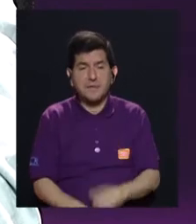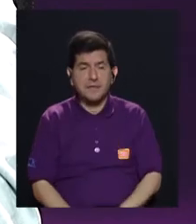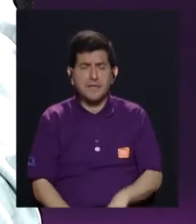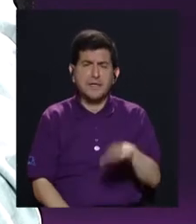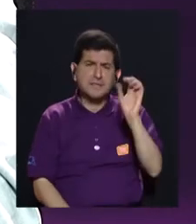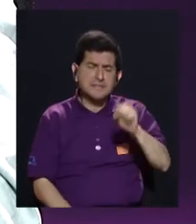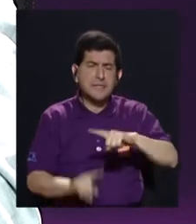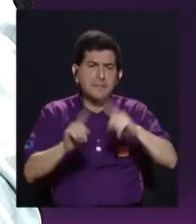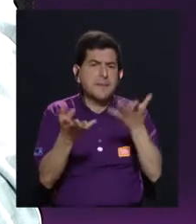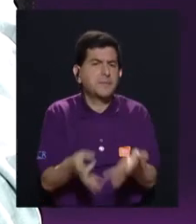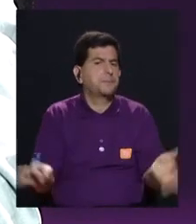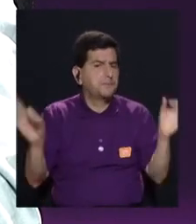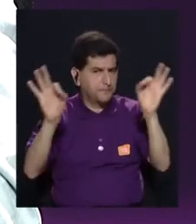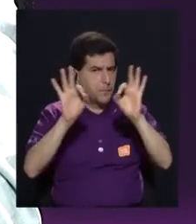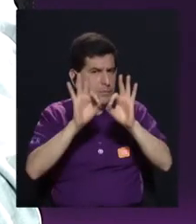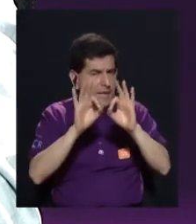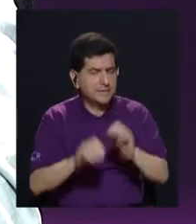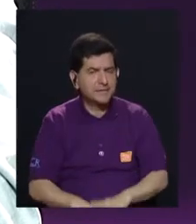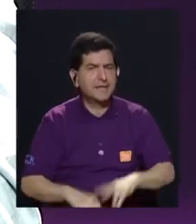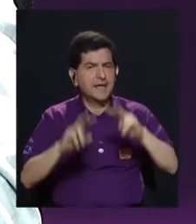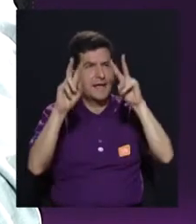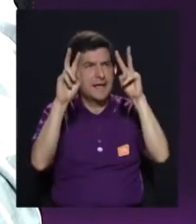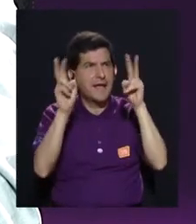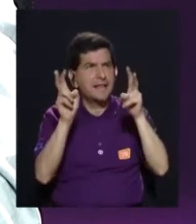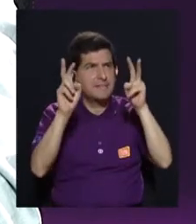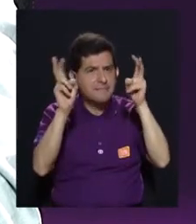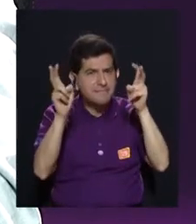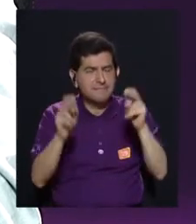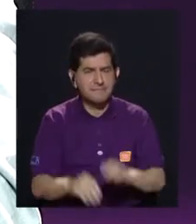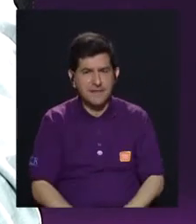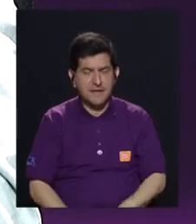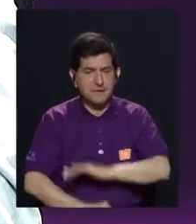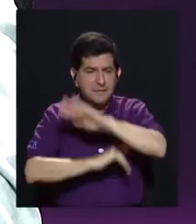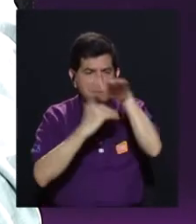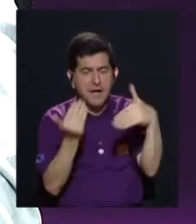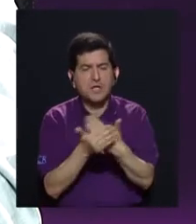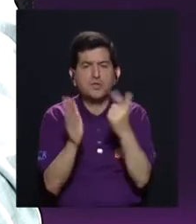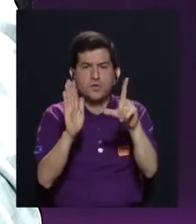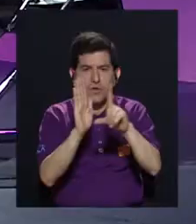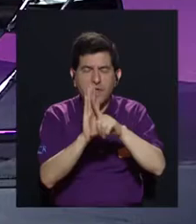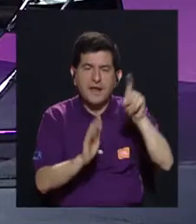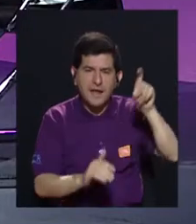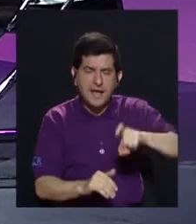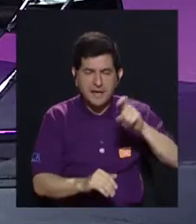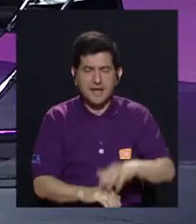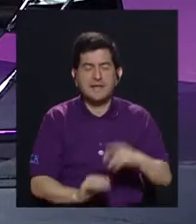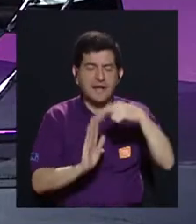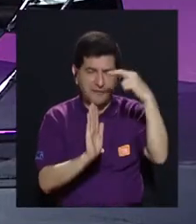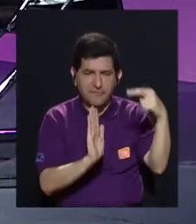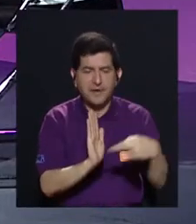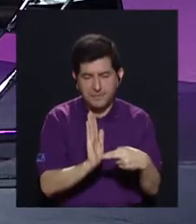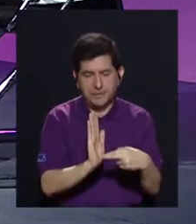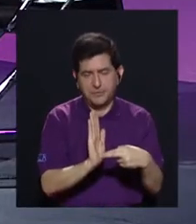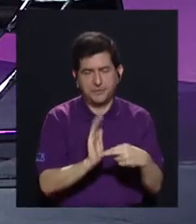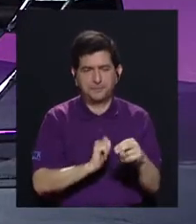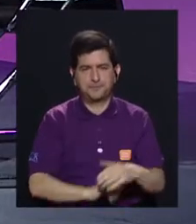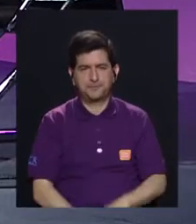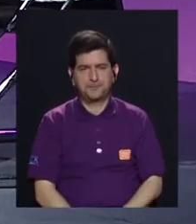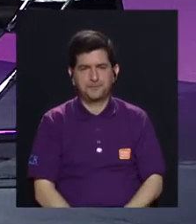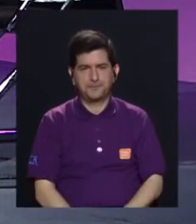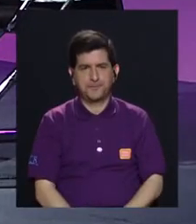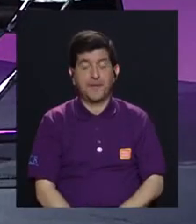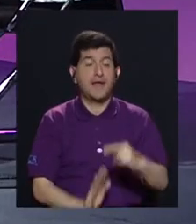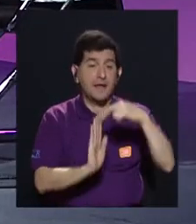importante es que en materia como todas las leyes las leyes requieren reglamentaciones y